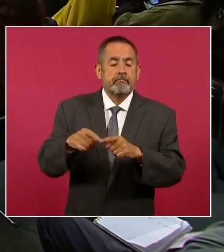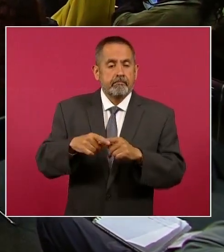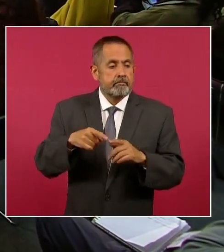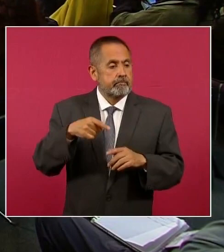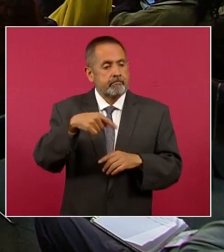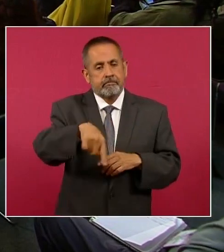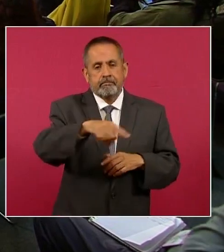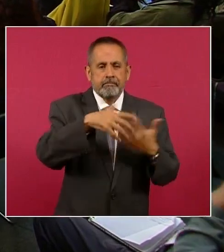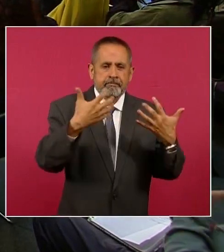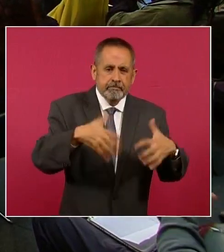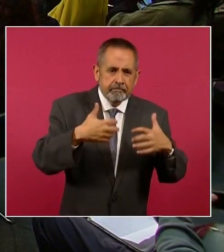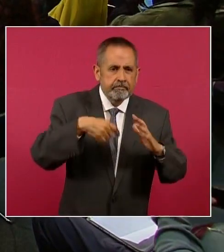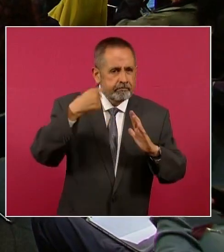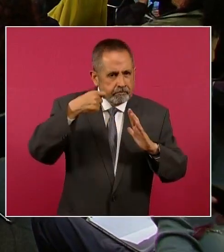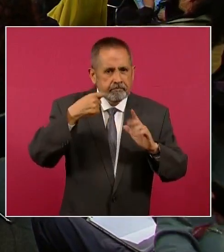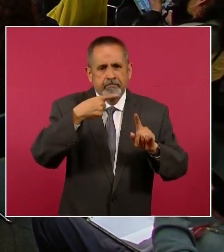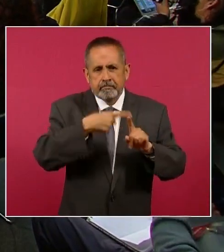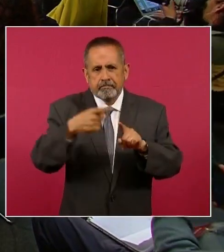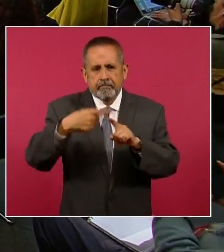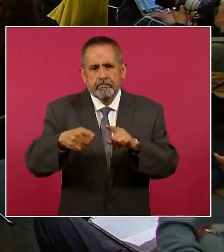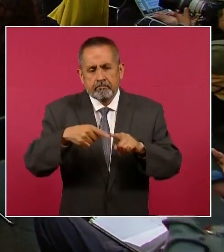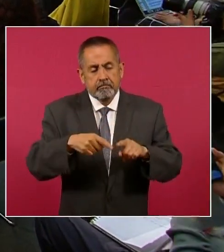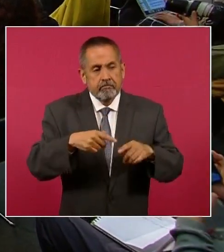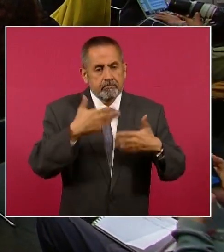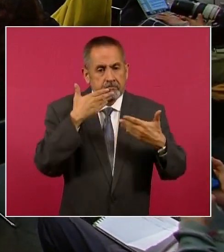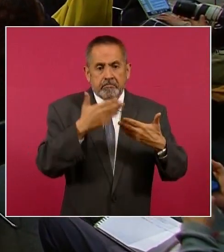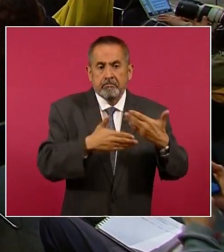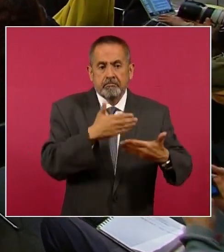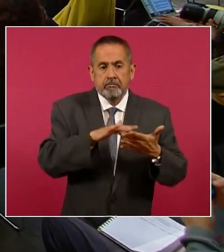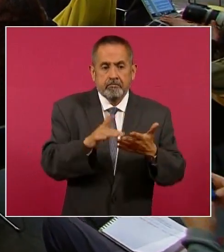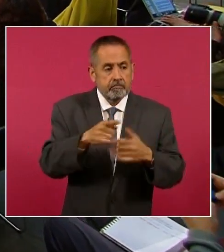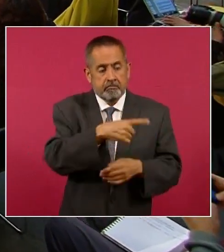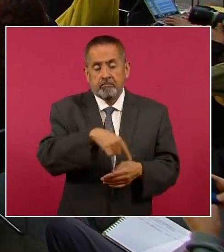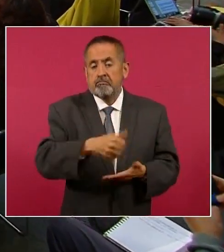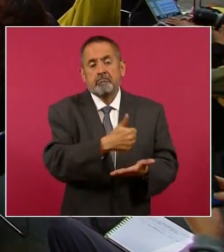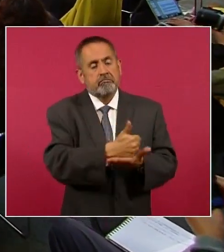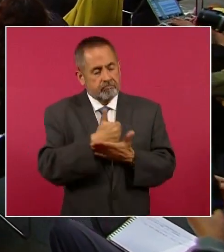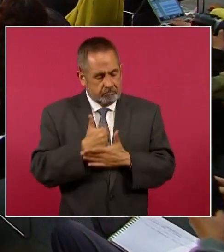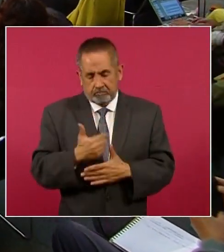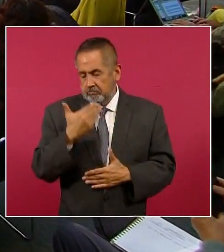productores industriales, a los que nos están ayudando